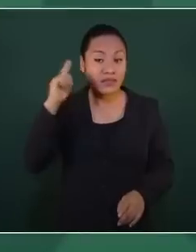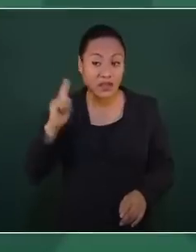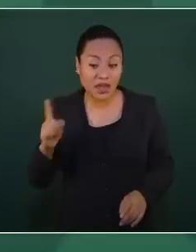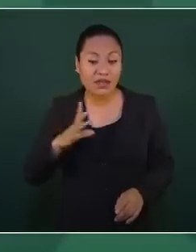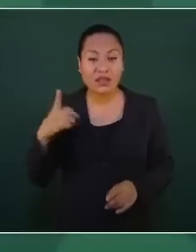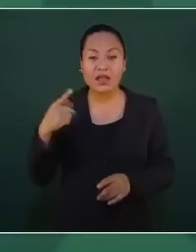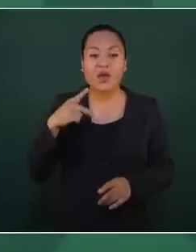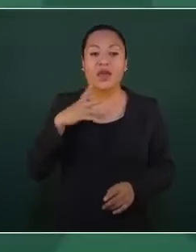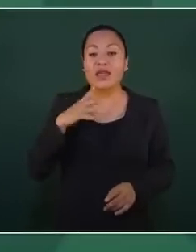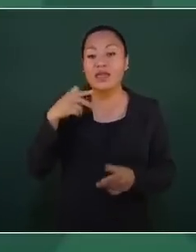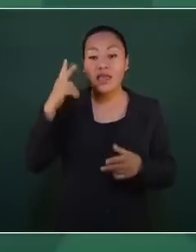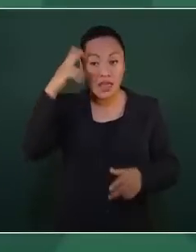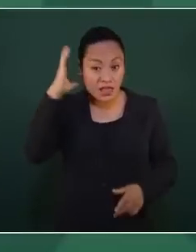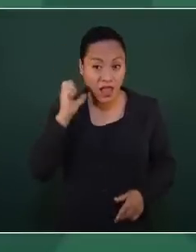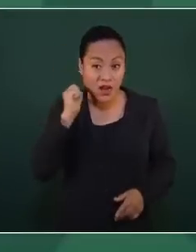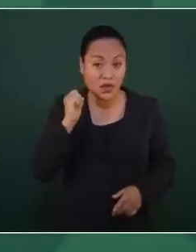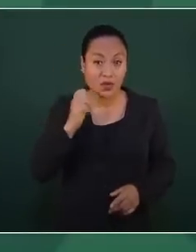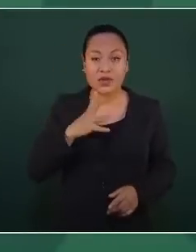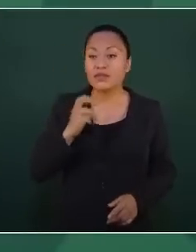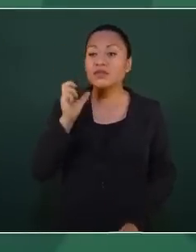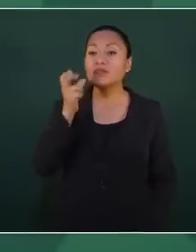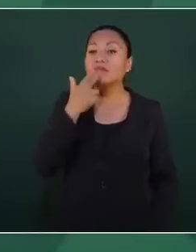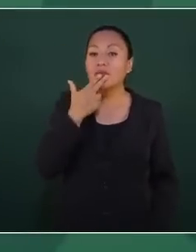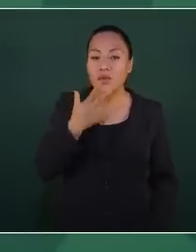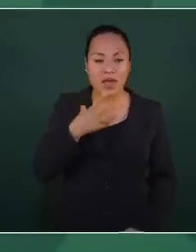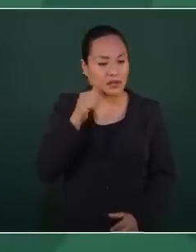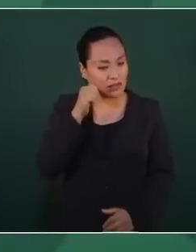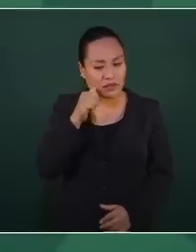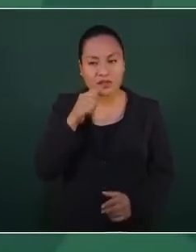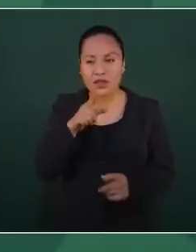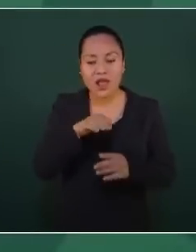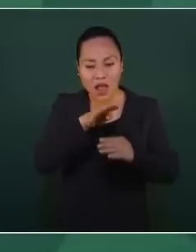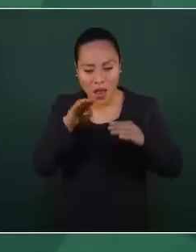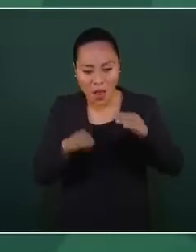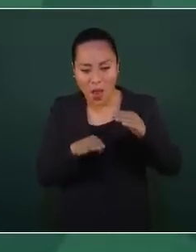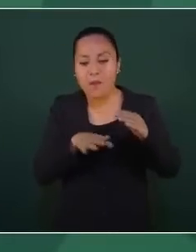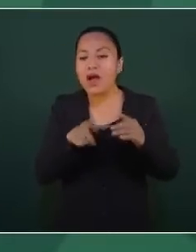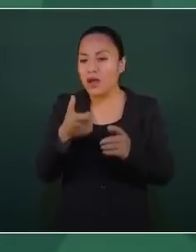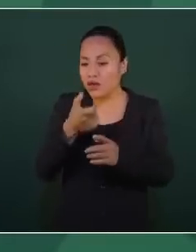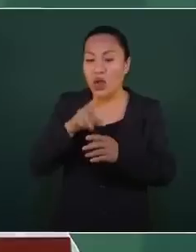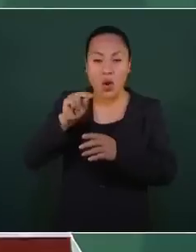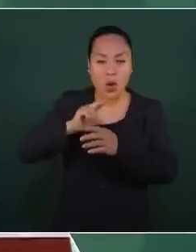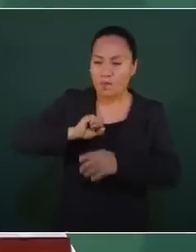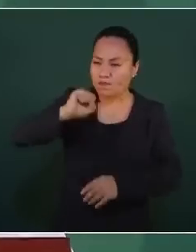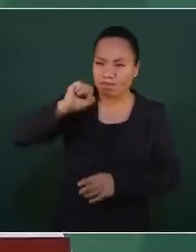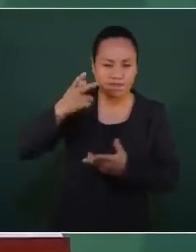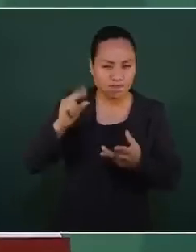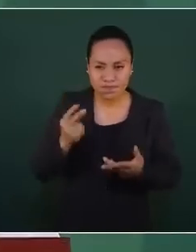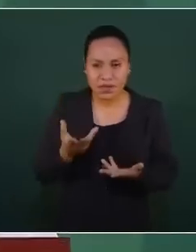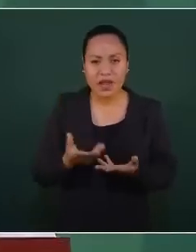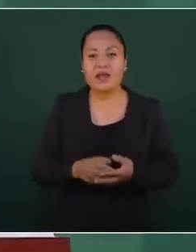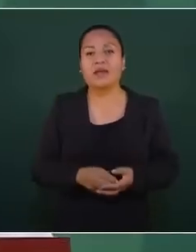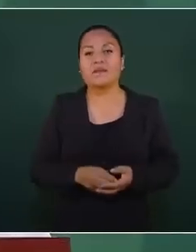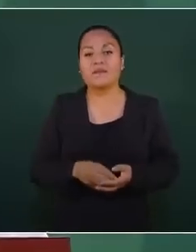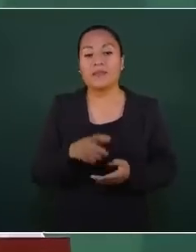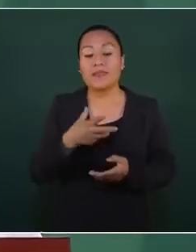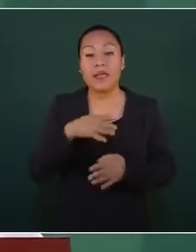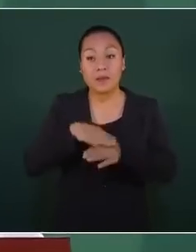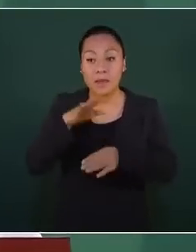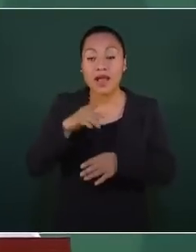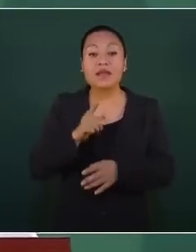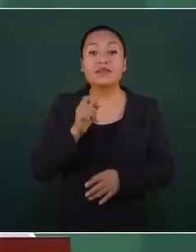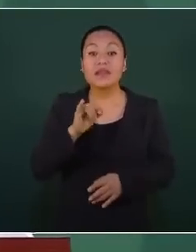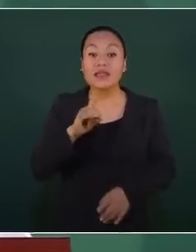Zacatecas, en Hidalgo y en Chihuahua, donde siguen dando por abajo del precio máximo. Quiero resaltar